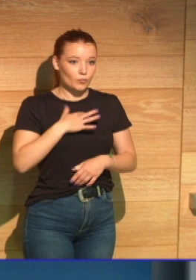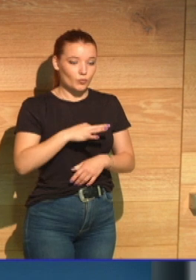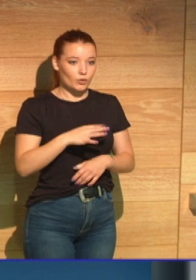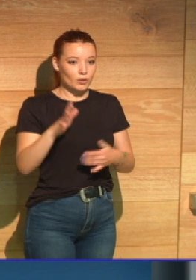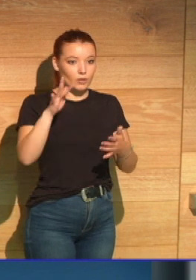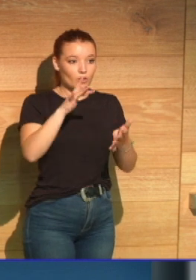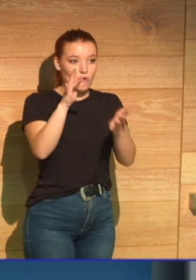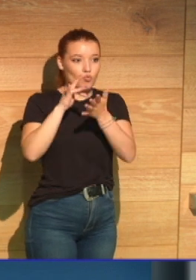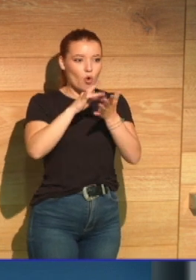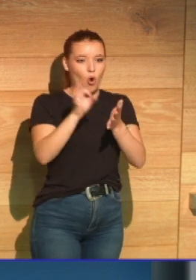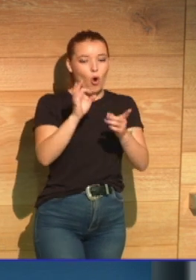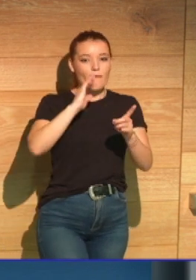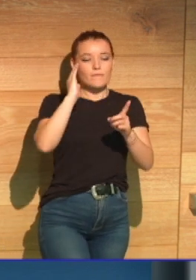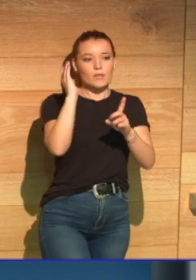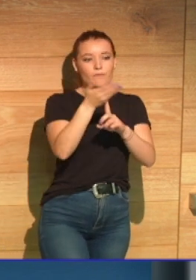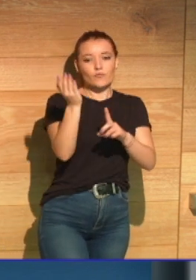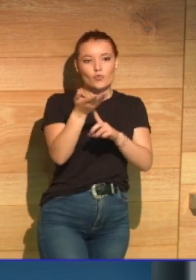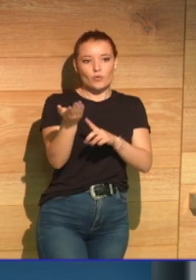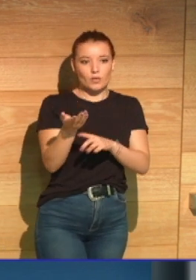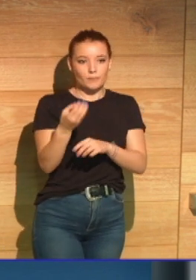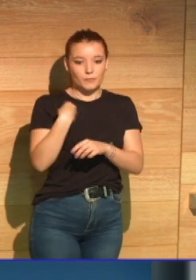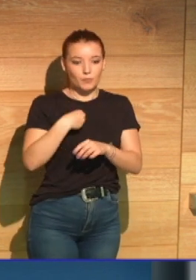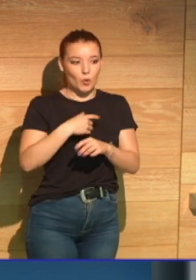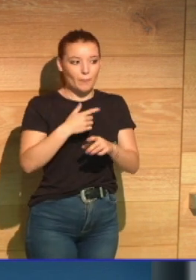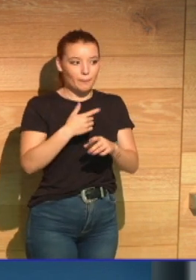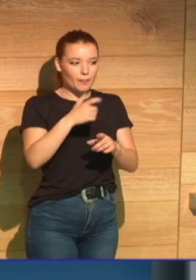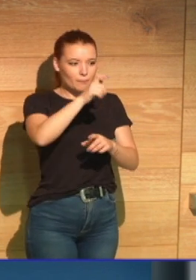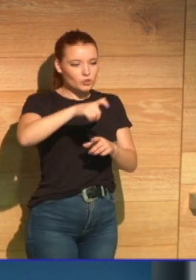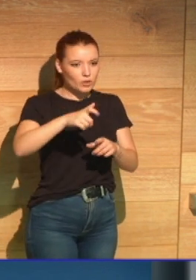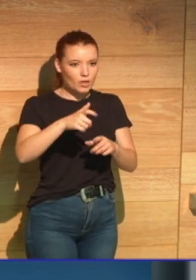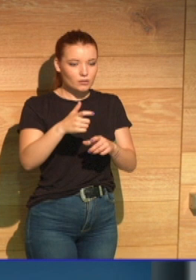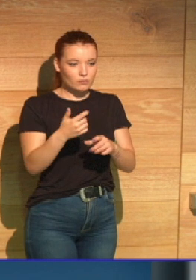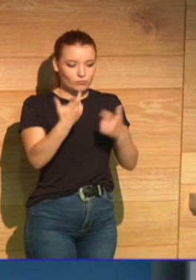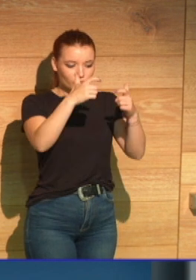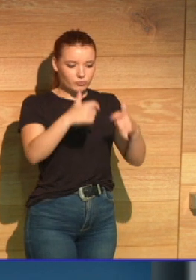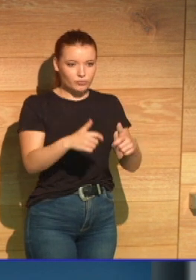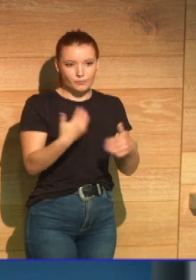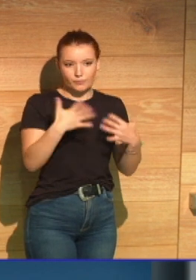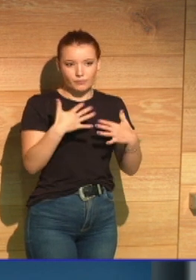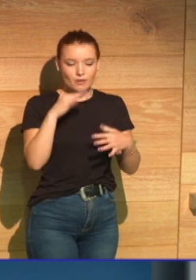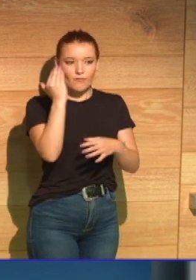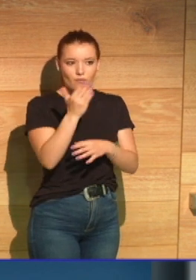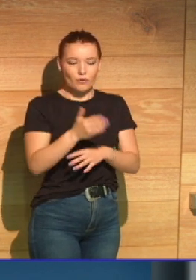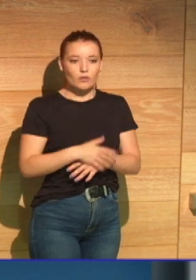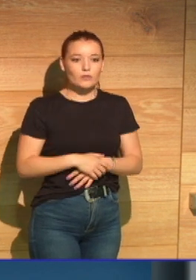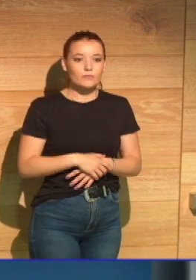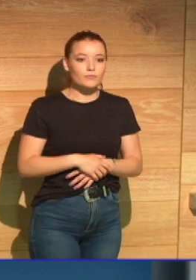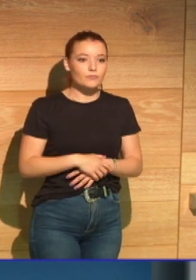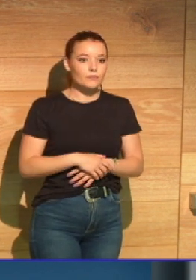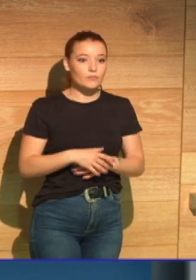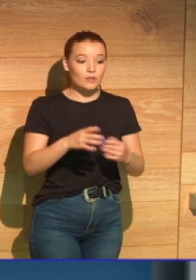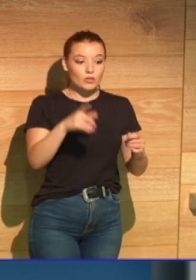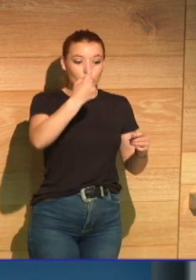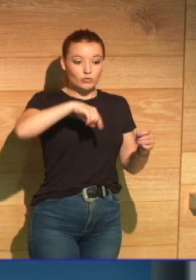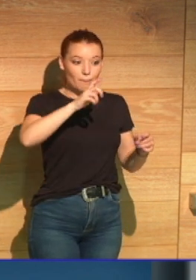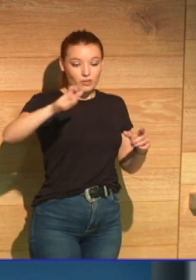e influido directamente una enorme cantidad de públicos y de generaciones. Y ahí estamos hablando del análisis sociocultural de las generaciones. Si bien todas las personas vivimos